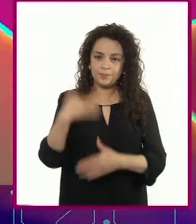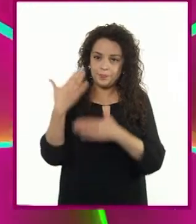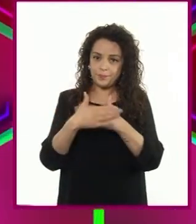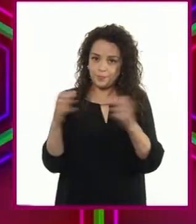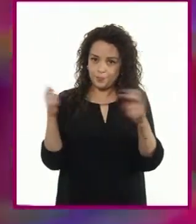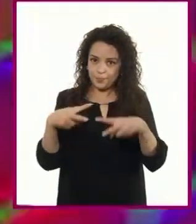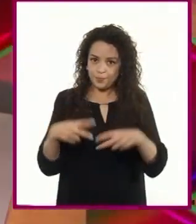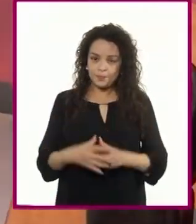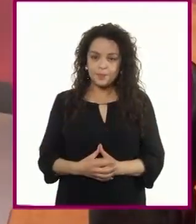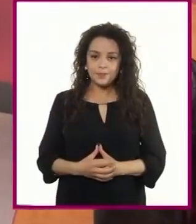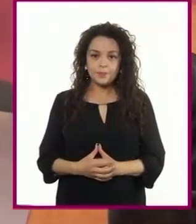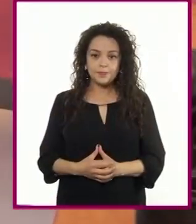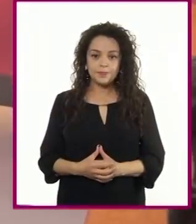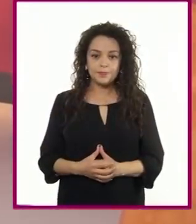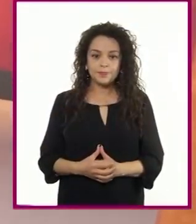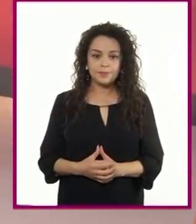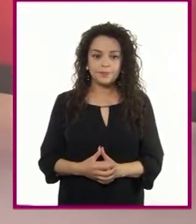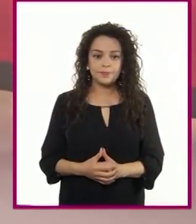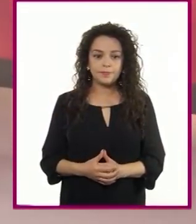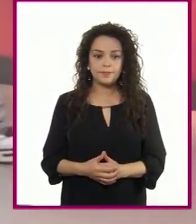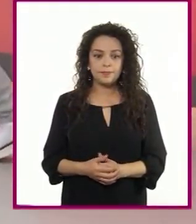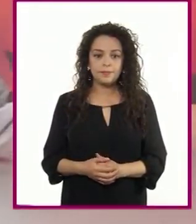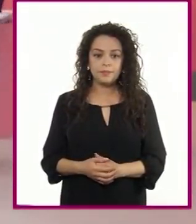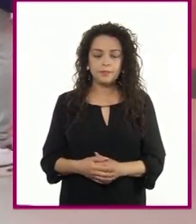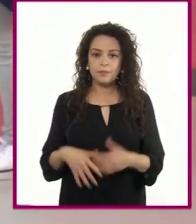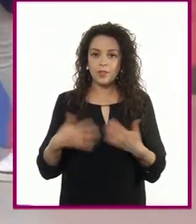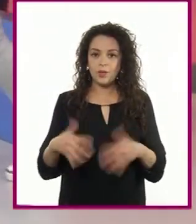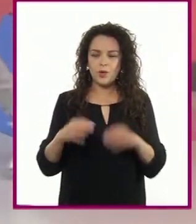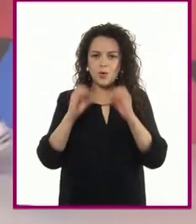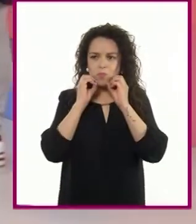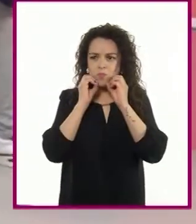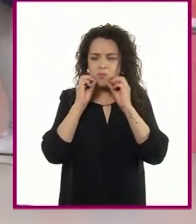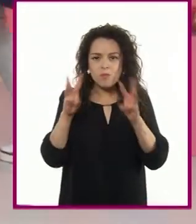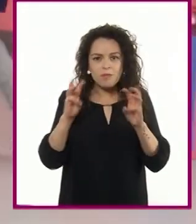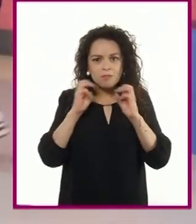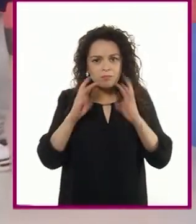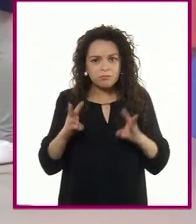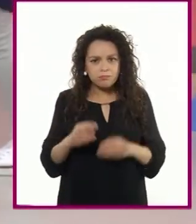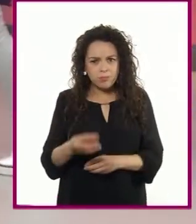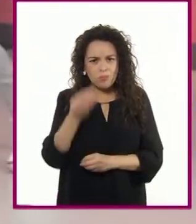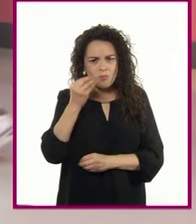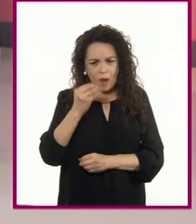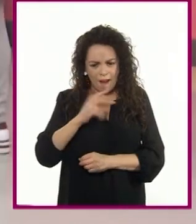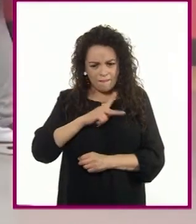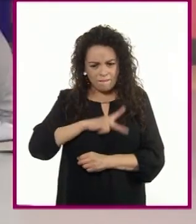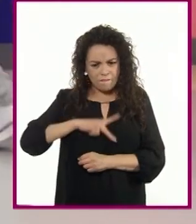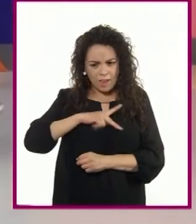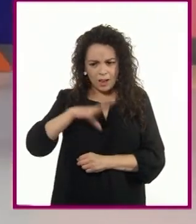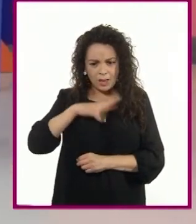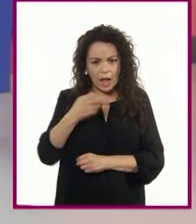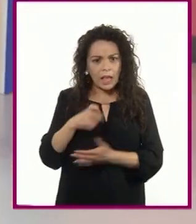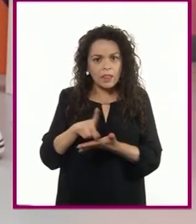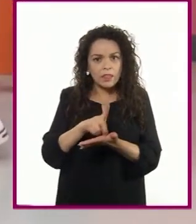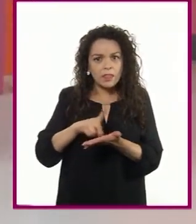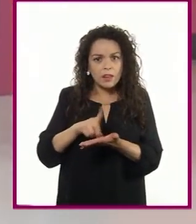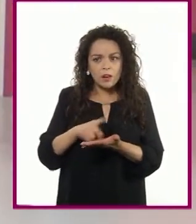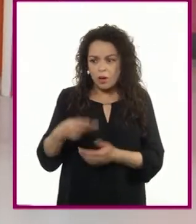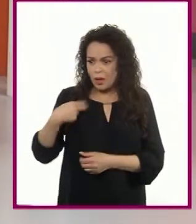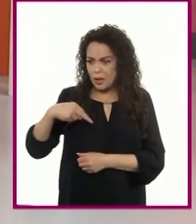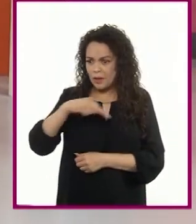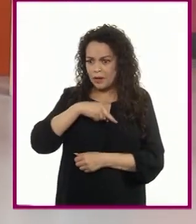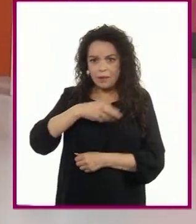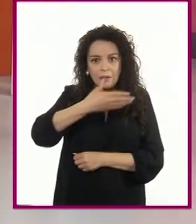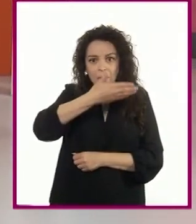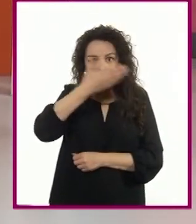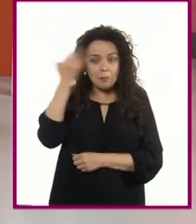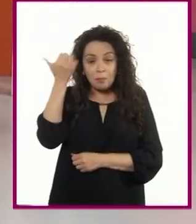lección. Es realmente sorprendente la cantidad de venenos que tienen estas drogas y que ni siquiera sabemos. ¡Qué